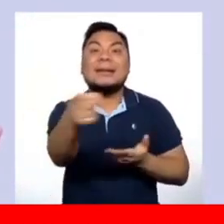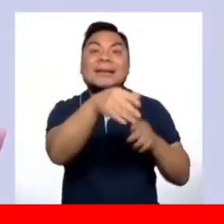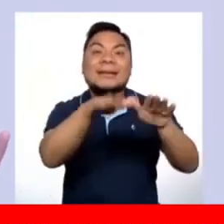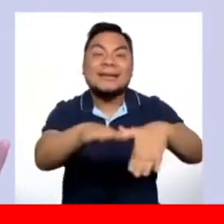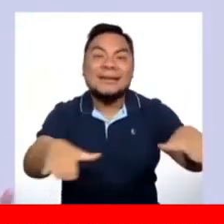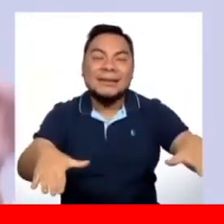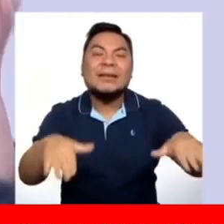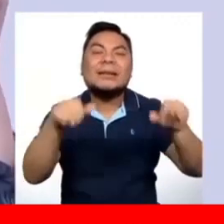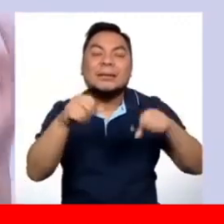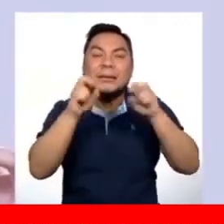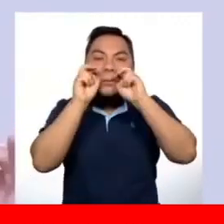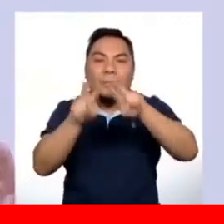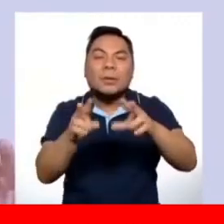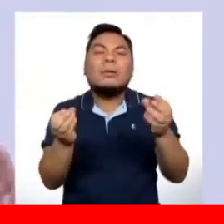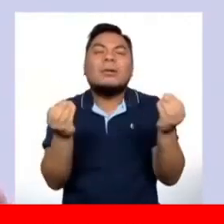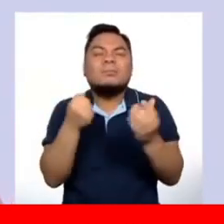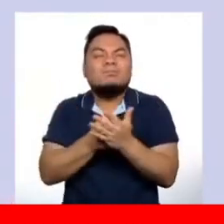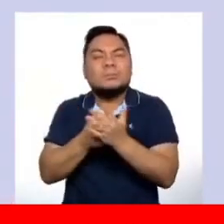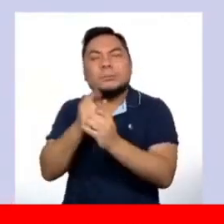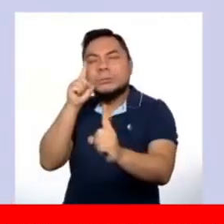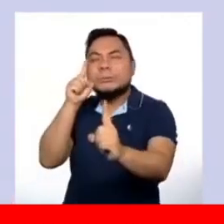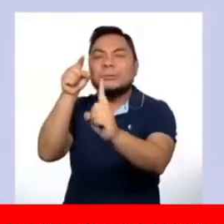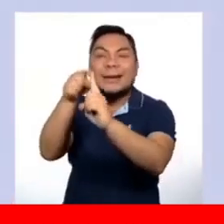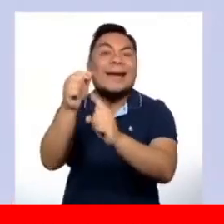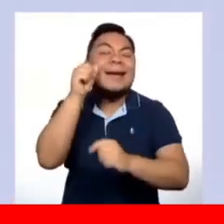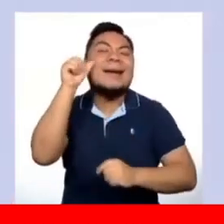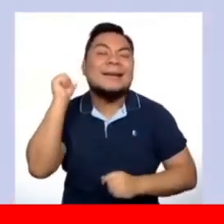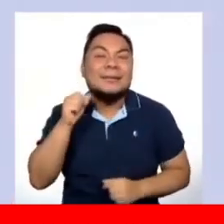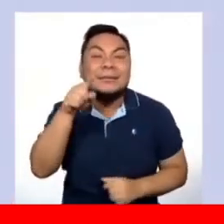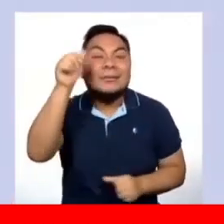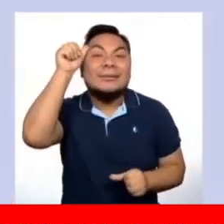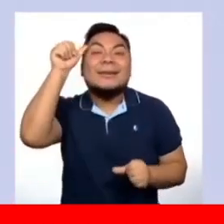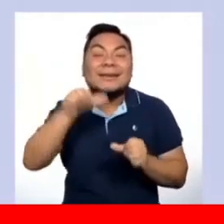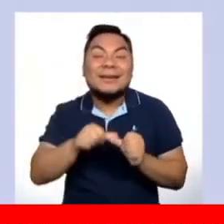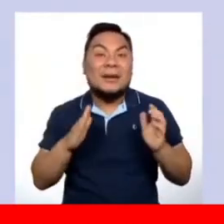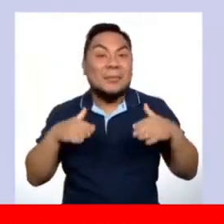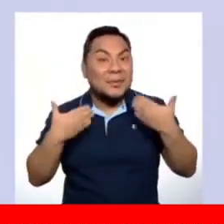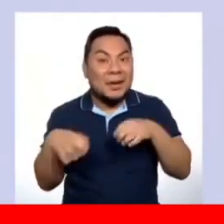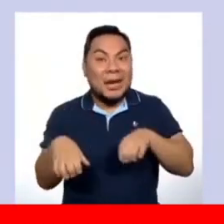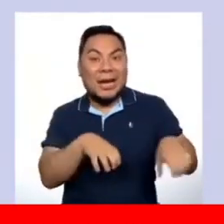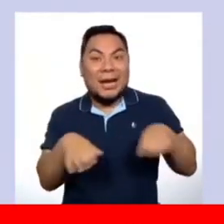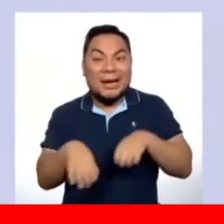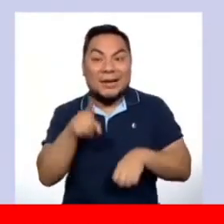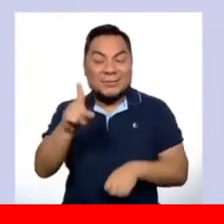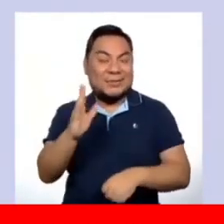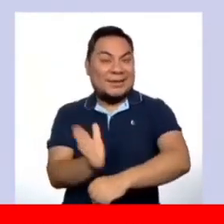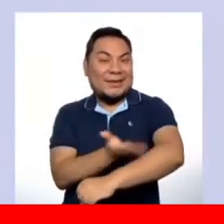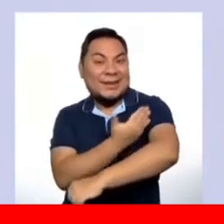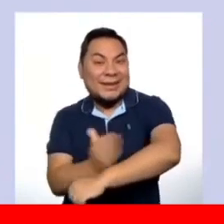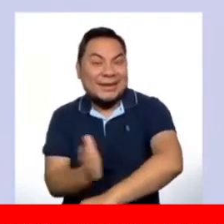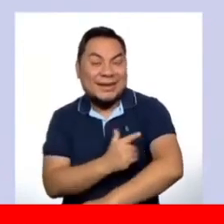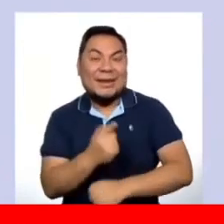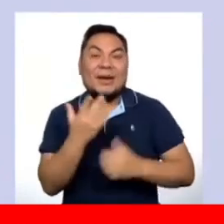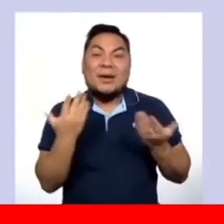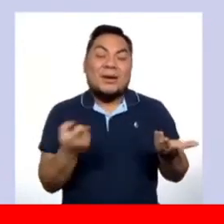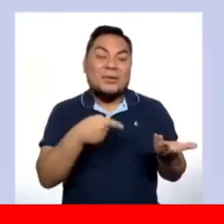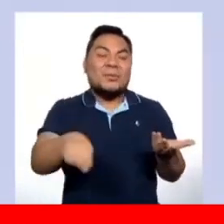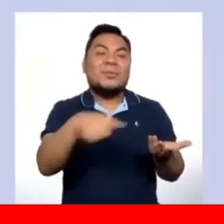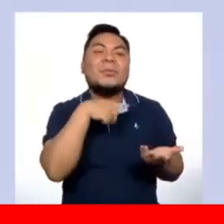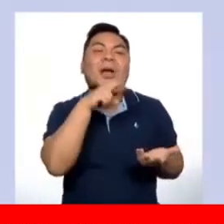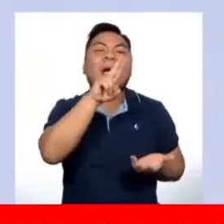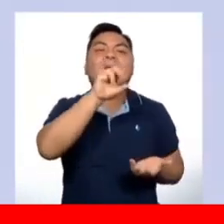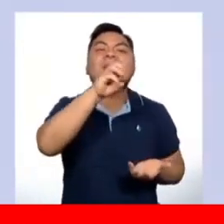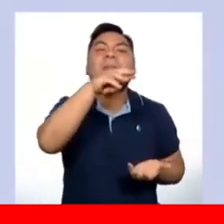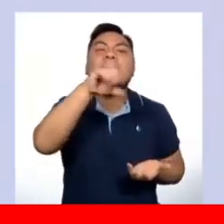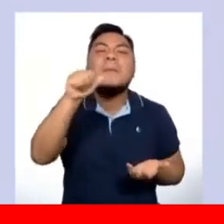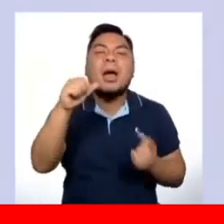niños, vamos a ver el reto que dejamos ayer. ¿Recuerdan que podían hacer una canción, una barra o una rima con